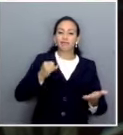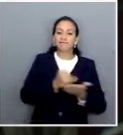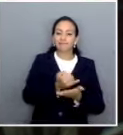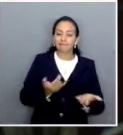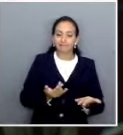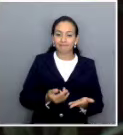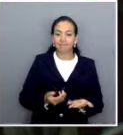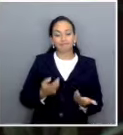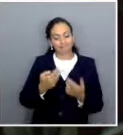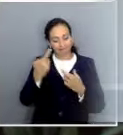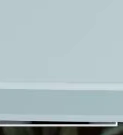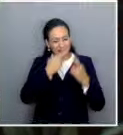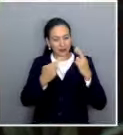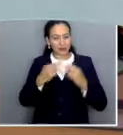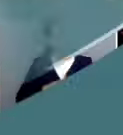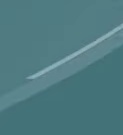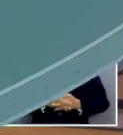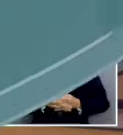Laura Murillo.